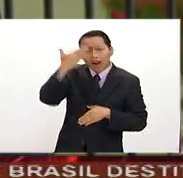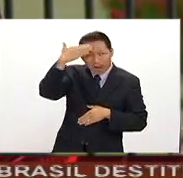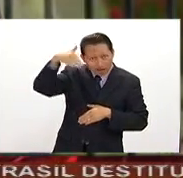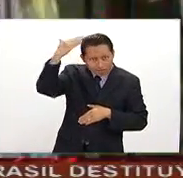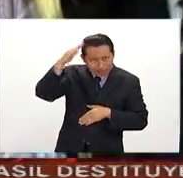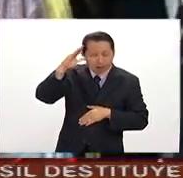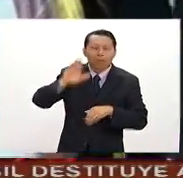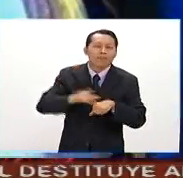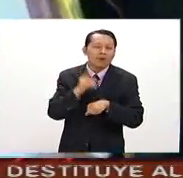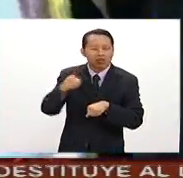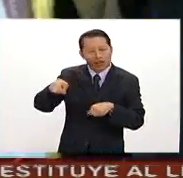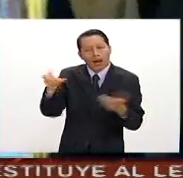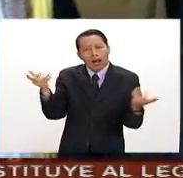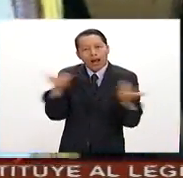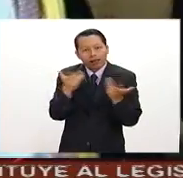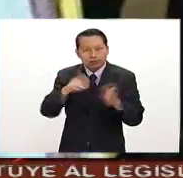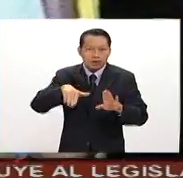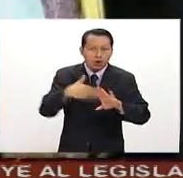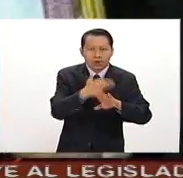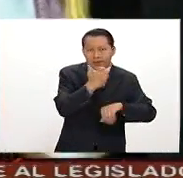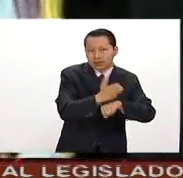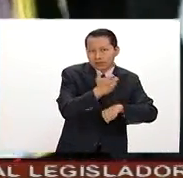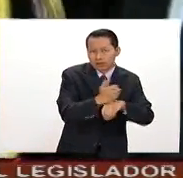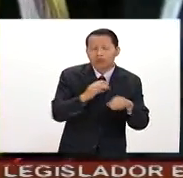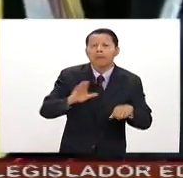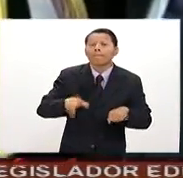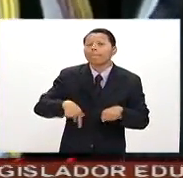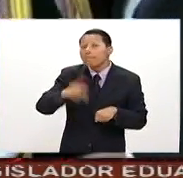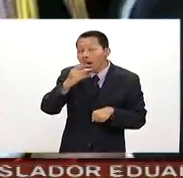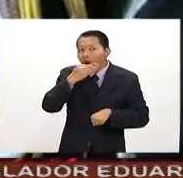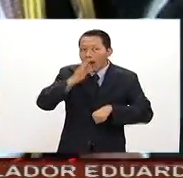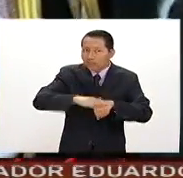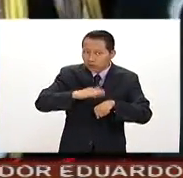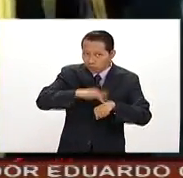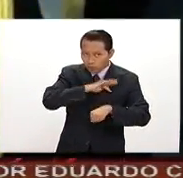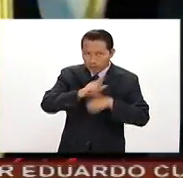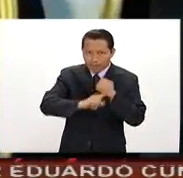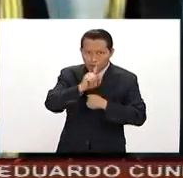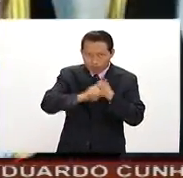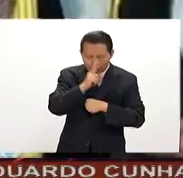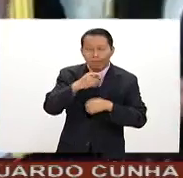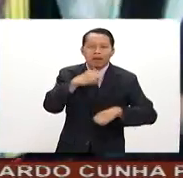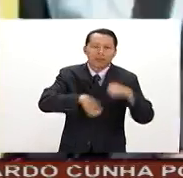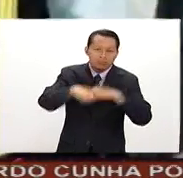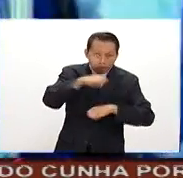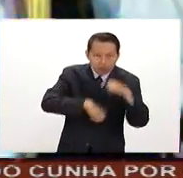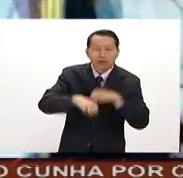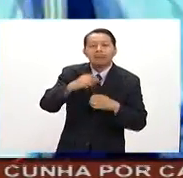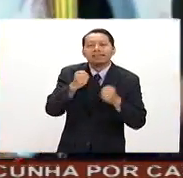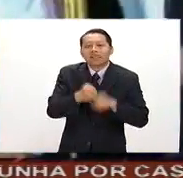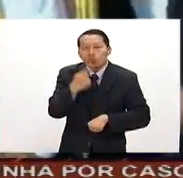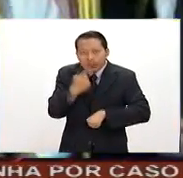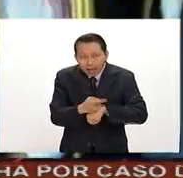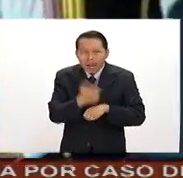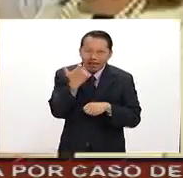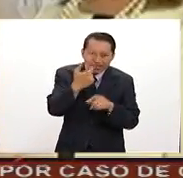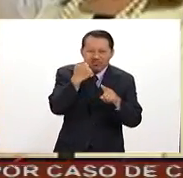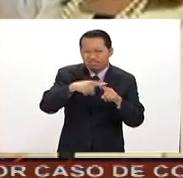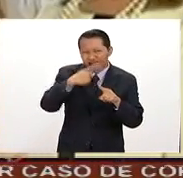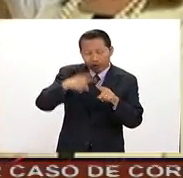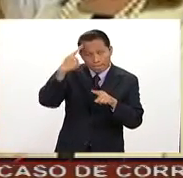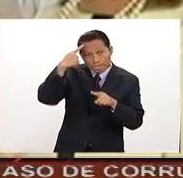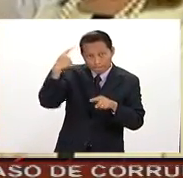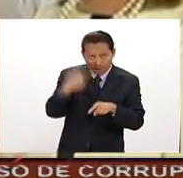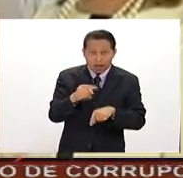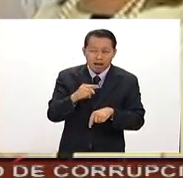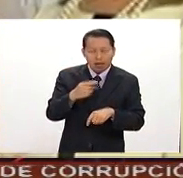en los atentados. Esto después de advertir las consecuencias diplomáticas, económicas y de seguridad que podría traer esto para los intereses